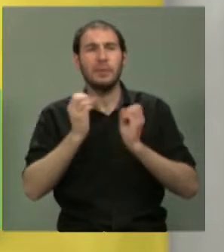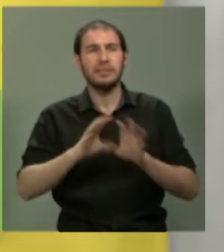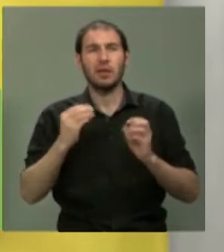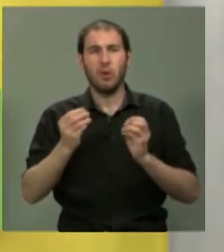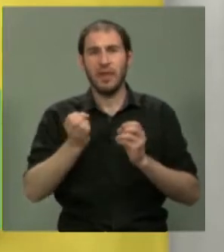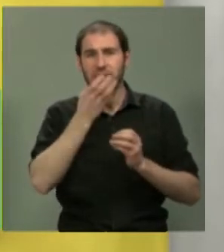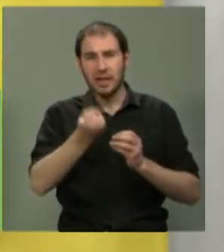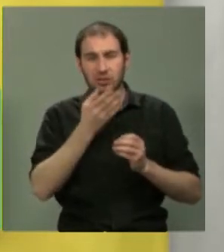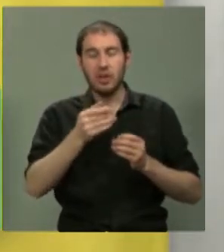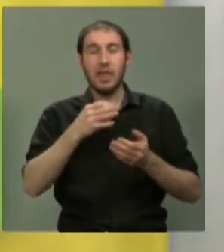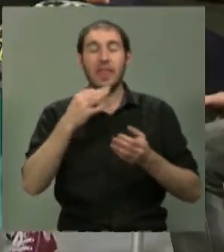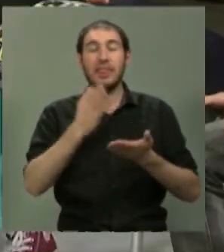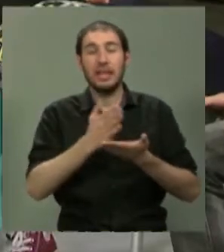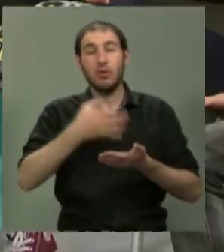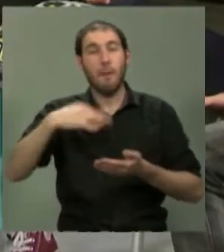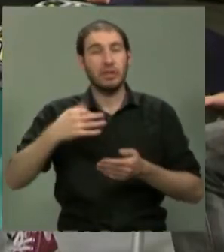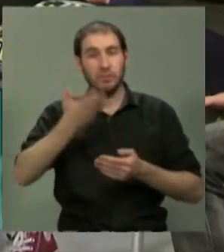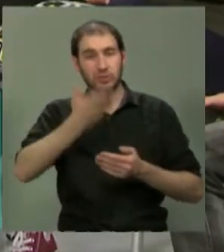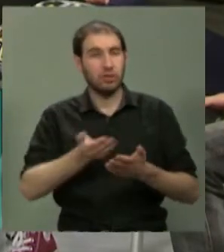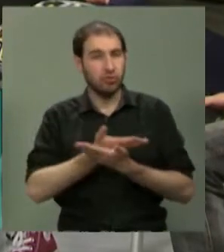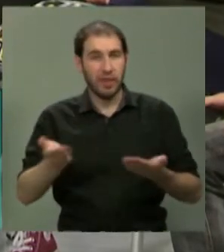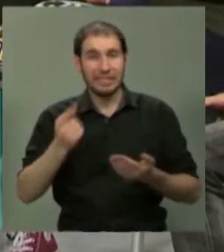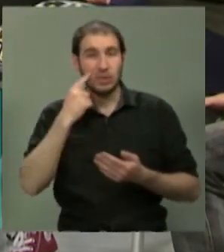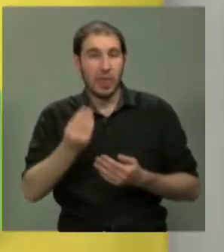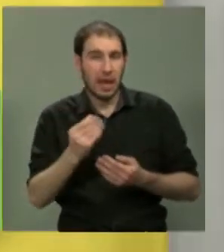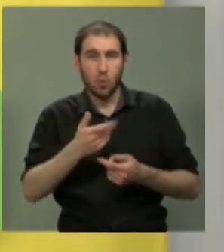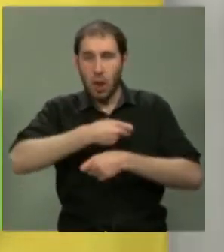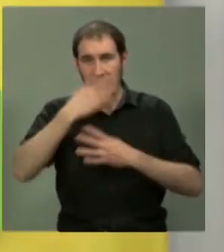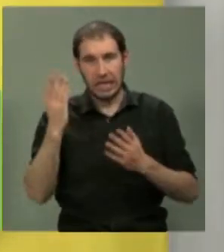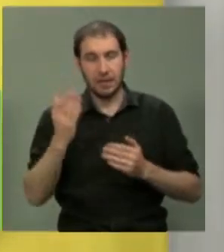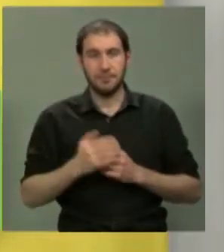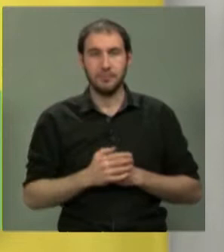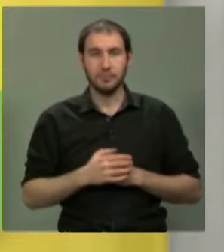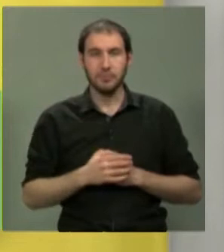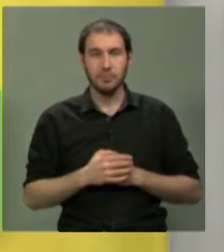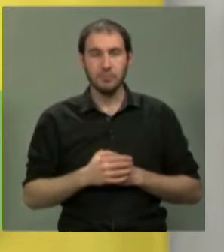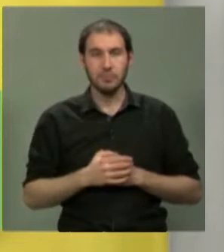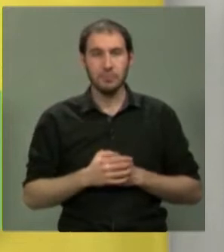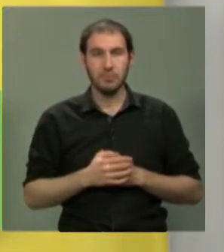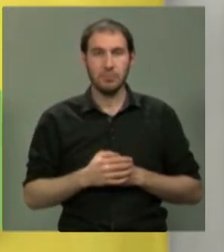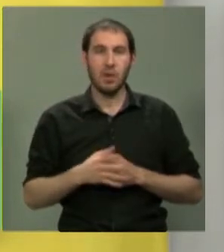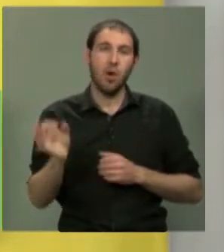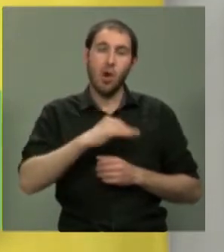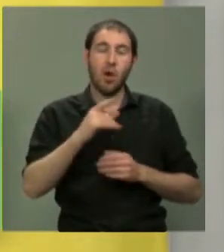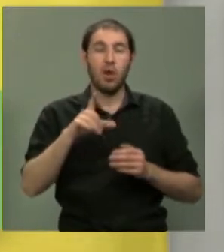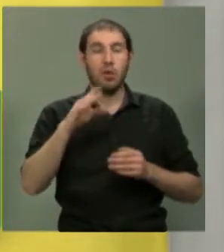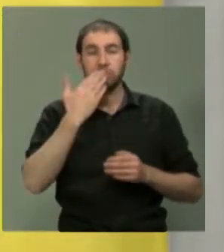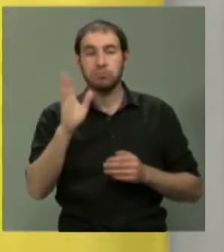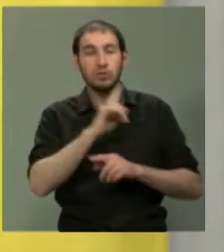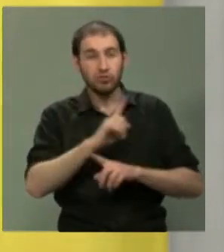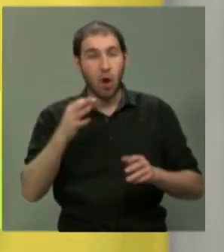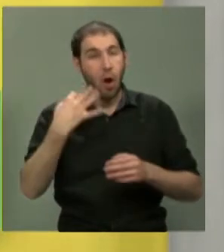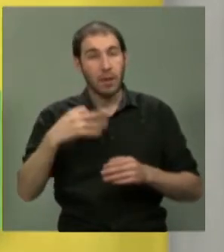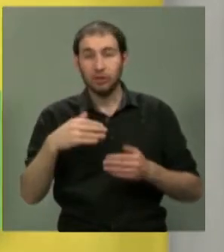la Declaración de Derechos y Obligaciones del Ciudadano. Entonces, cualquier ciudadano que infringe o no cumple con la